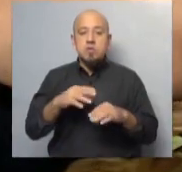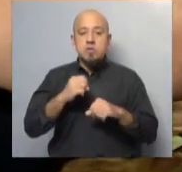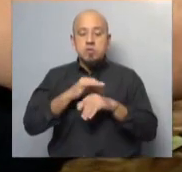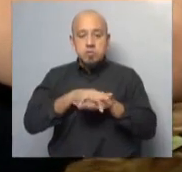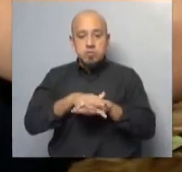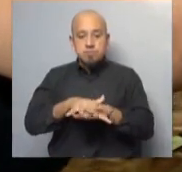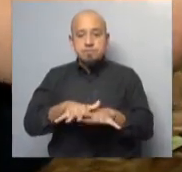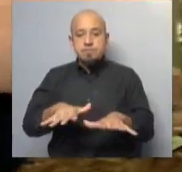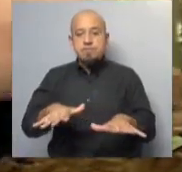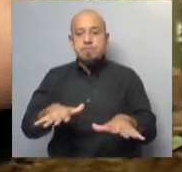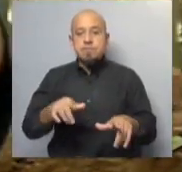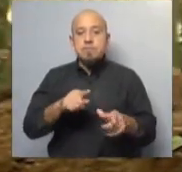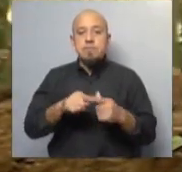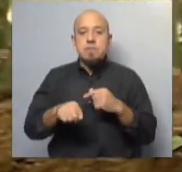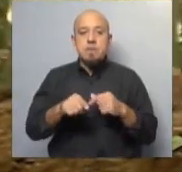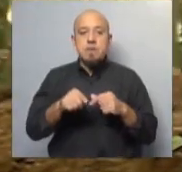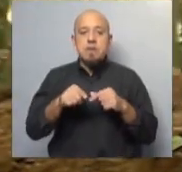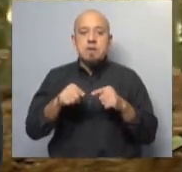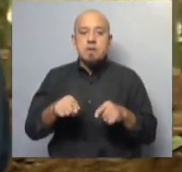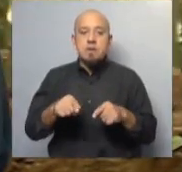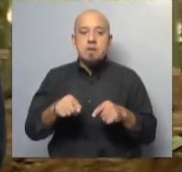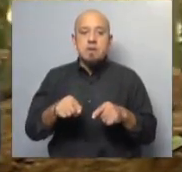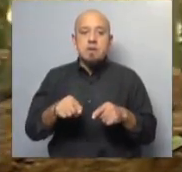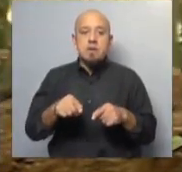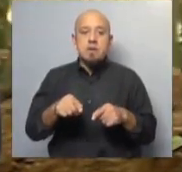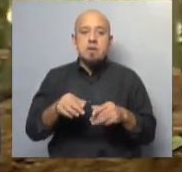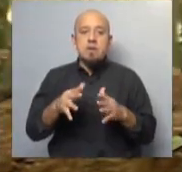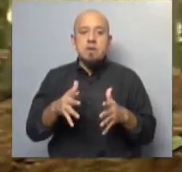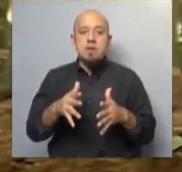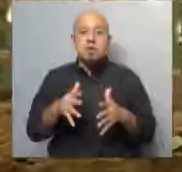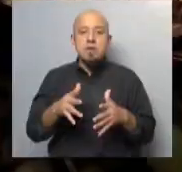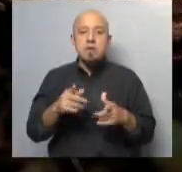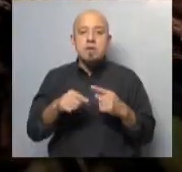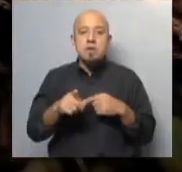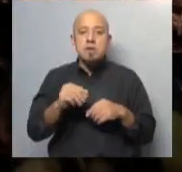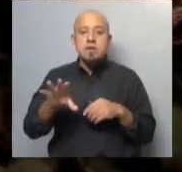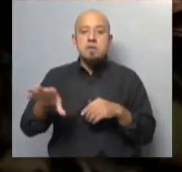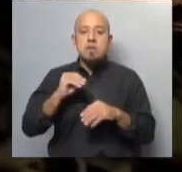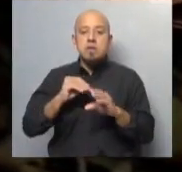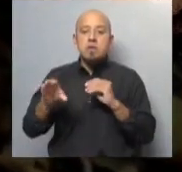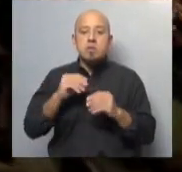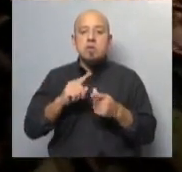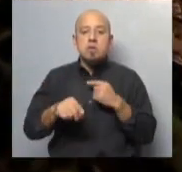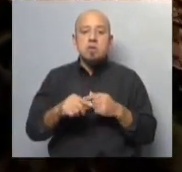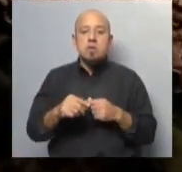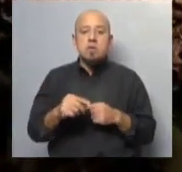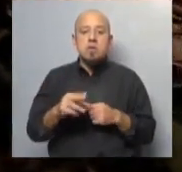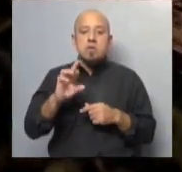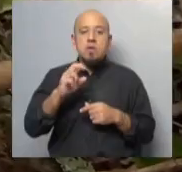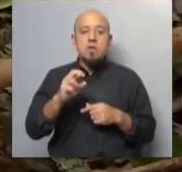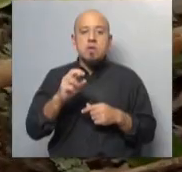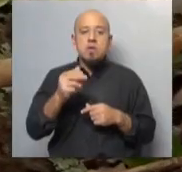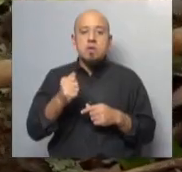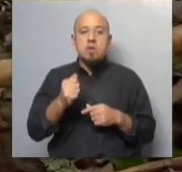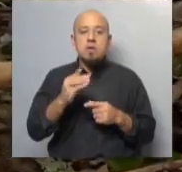estaba creciendo era hacia la radiación porque eran radiótrofos, se alimentaban del alimento de la luz. O sea que,